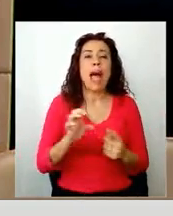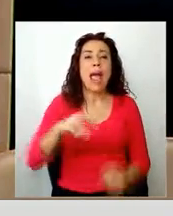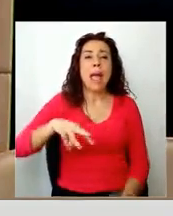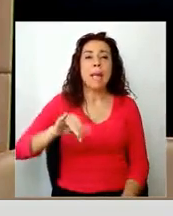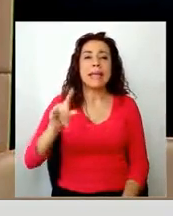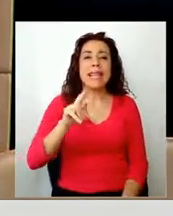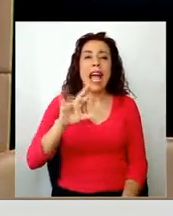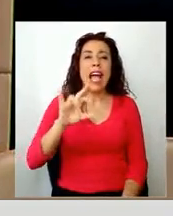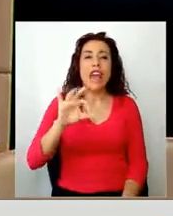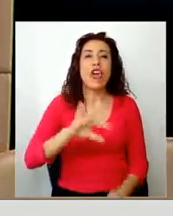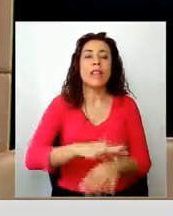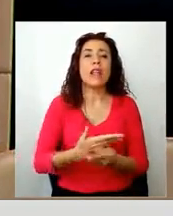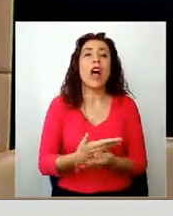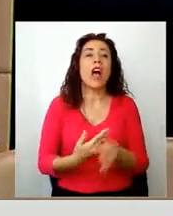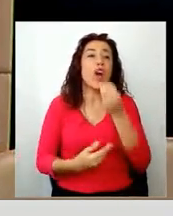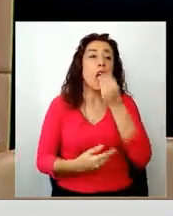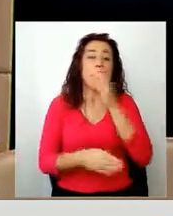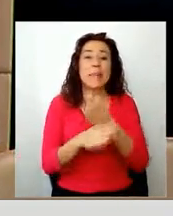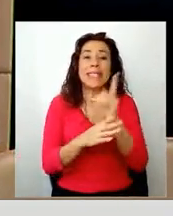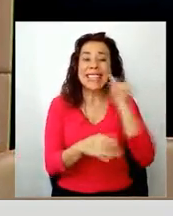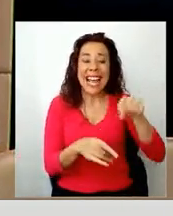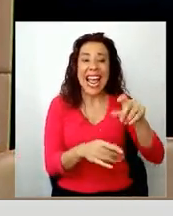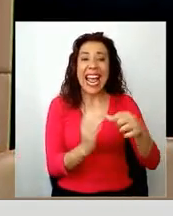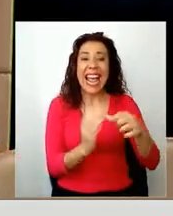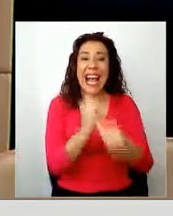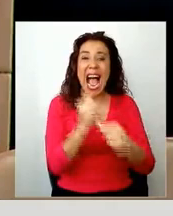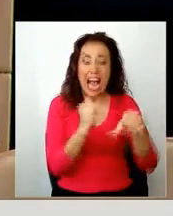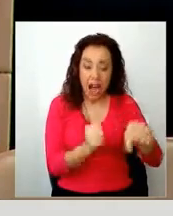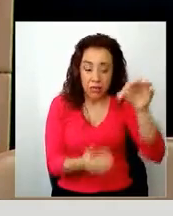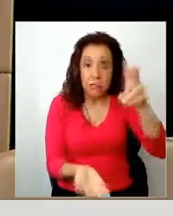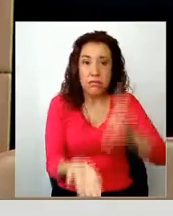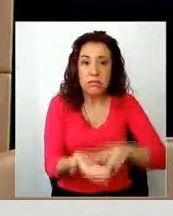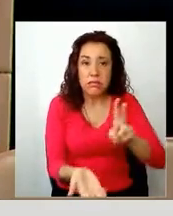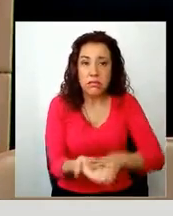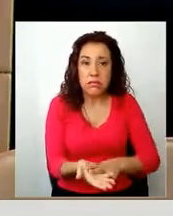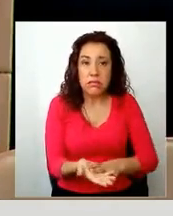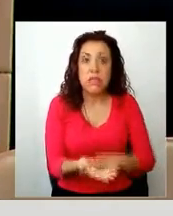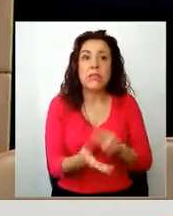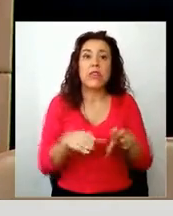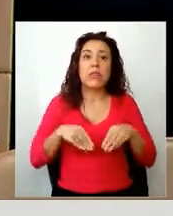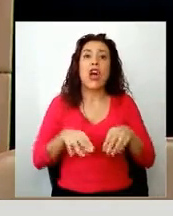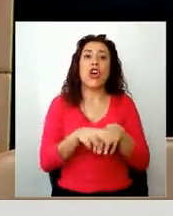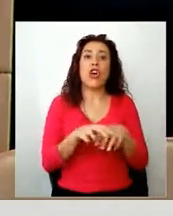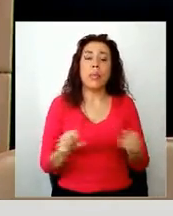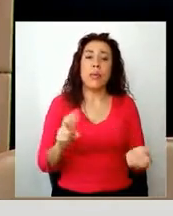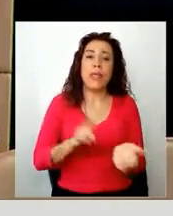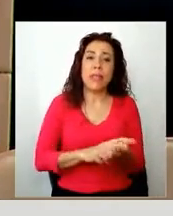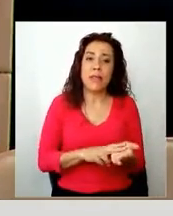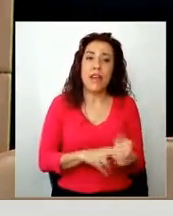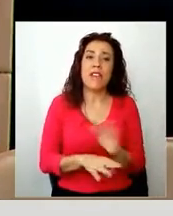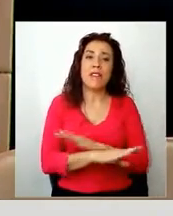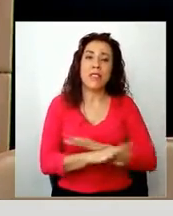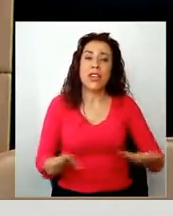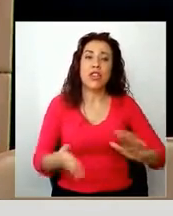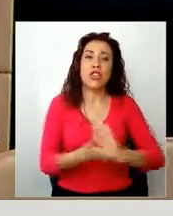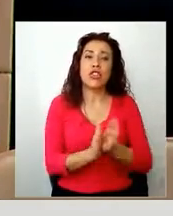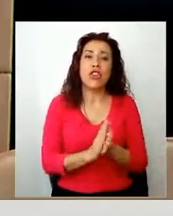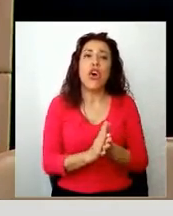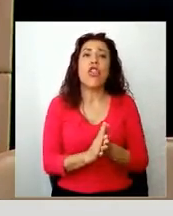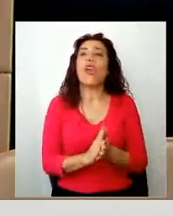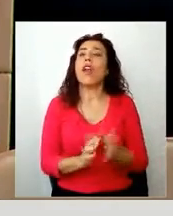pescados con caca digamos las cosas como son y asumamos el compromiso serio terminemos con todos los emisarios en Chile